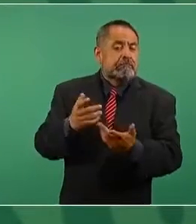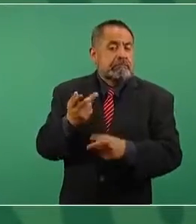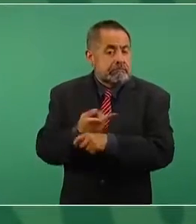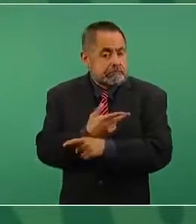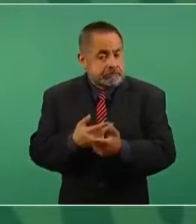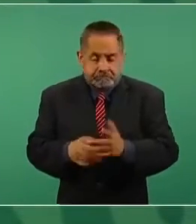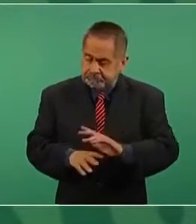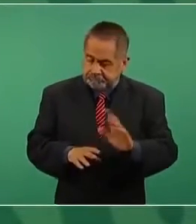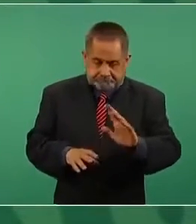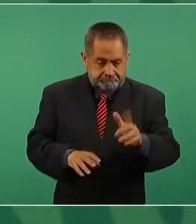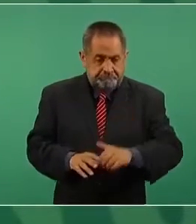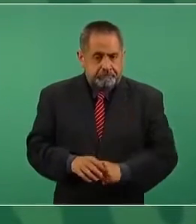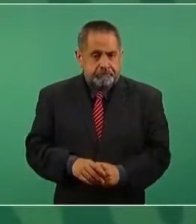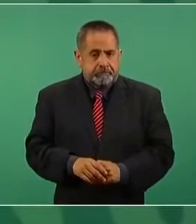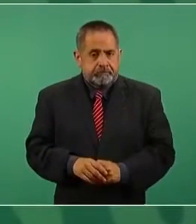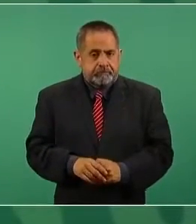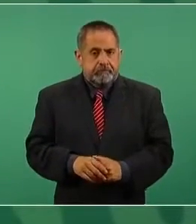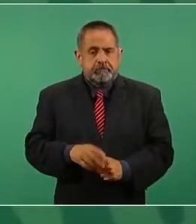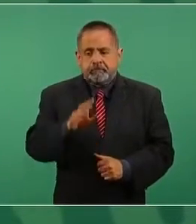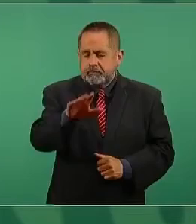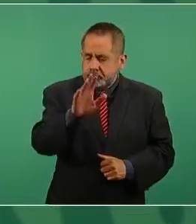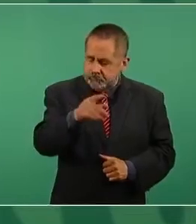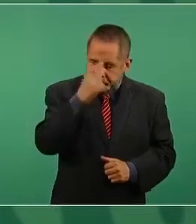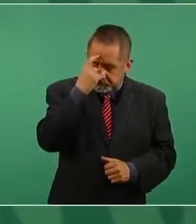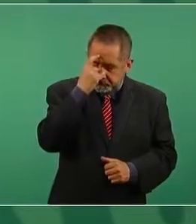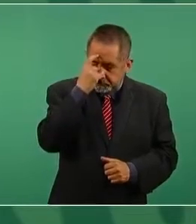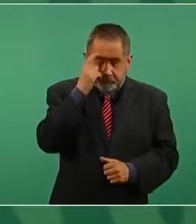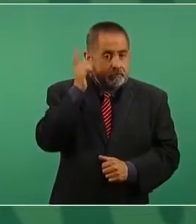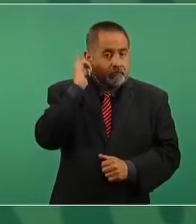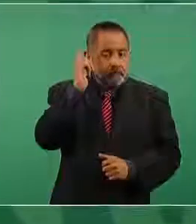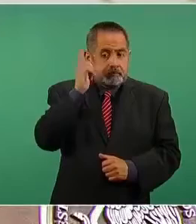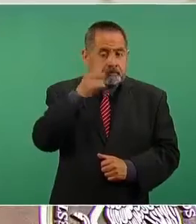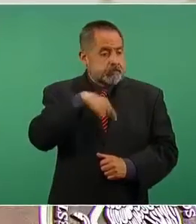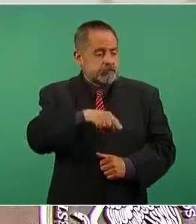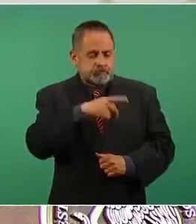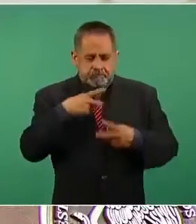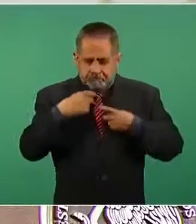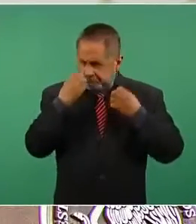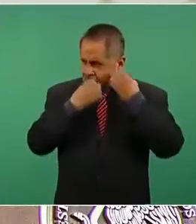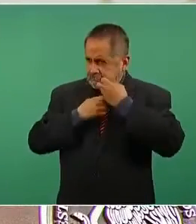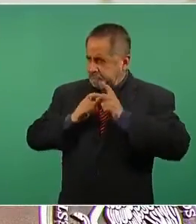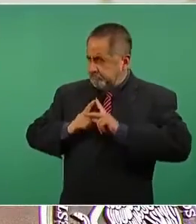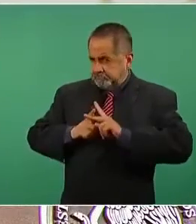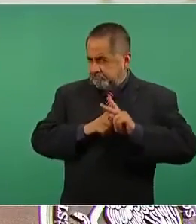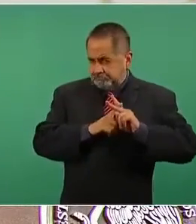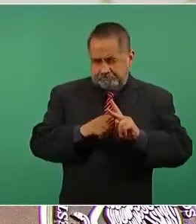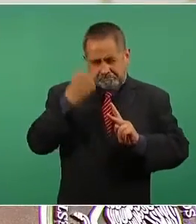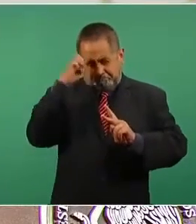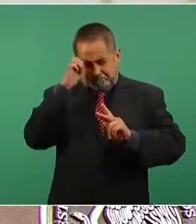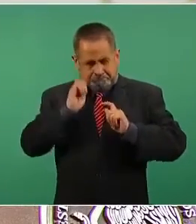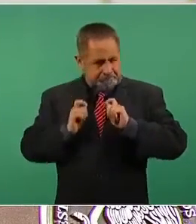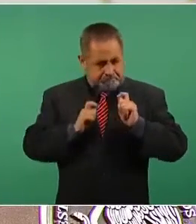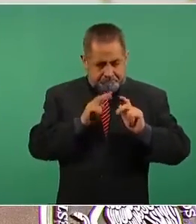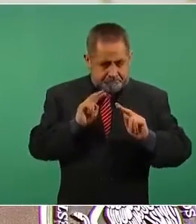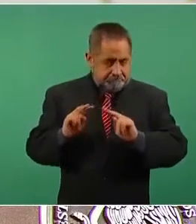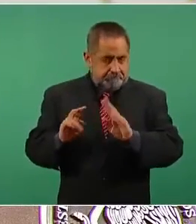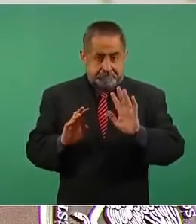Nada más, ojalá y los analistas, expertos,